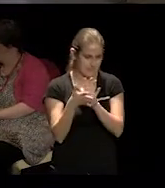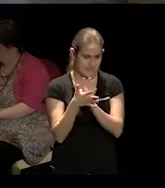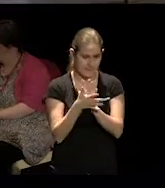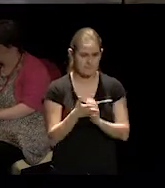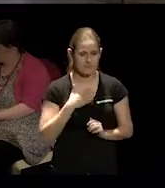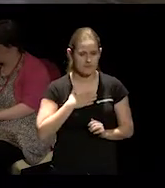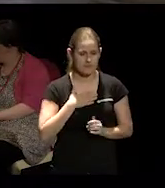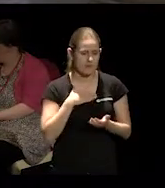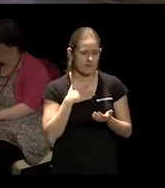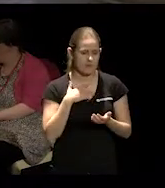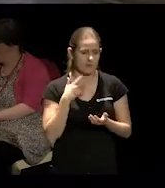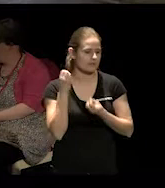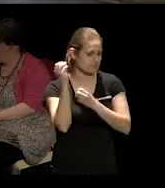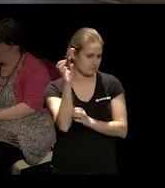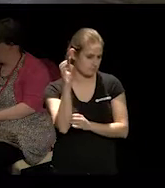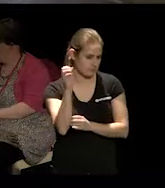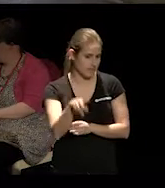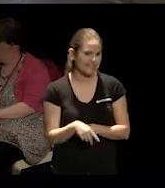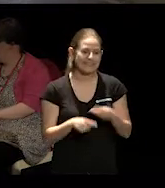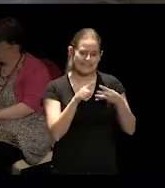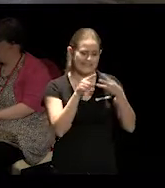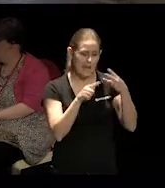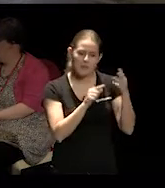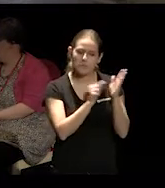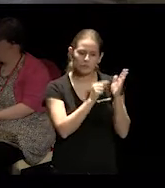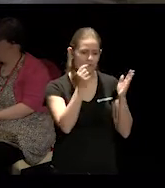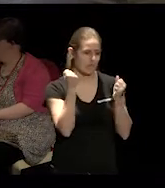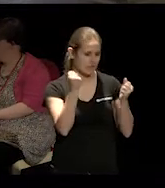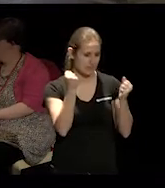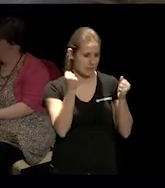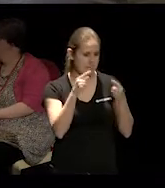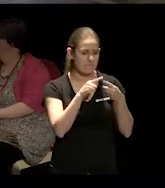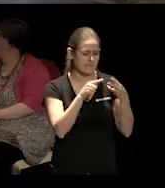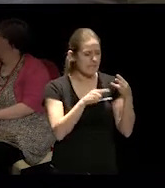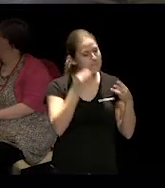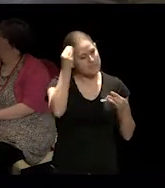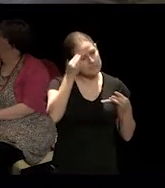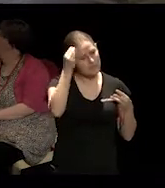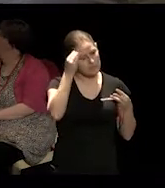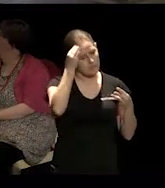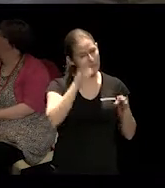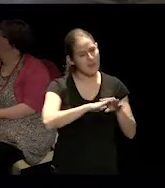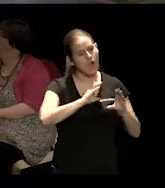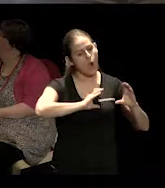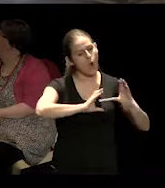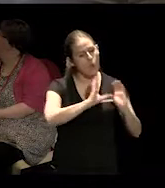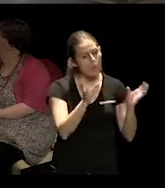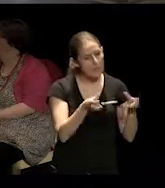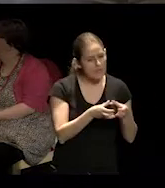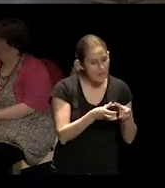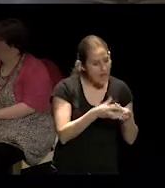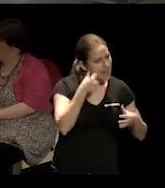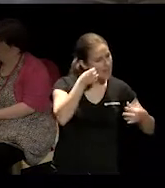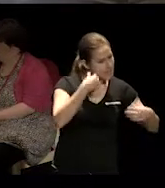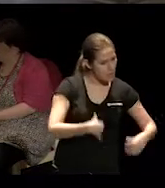exponer, en primer lugar, tres de los puntos fuertes que pensamos que pueden ser interesantes para la comunidad que trabaja desde la salud